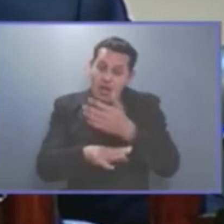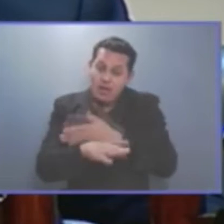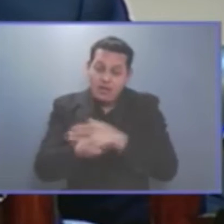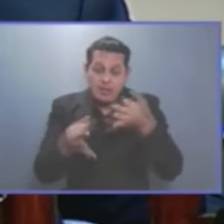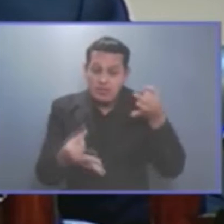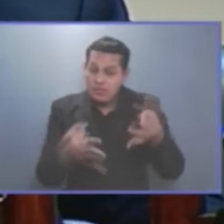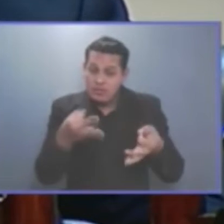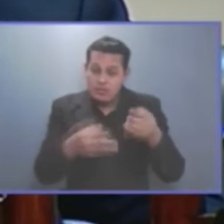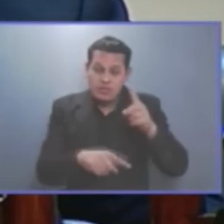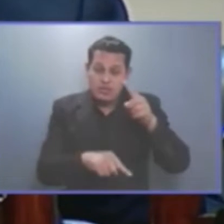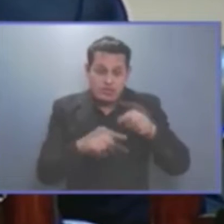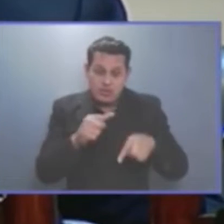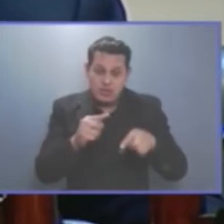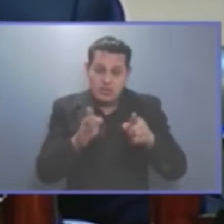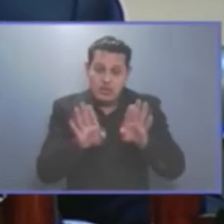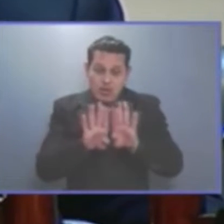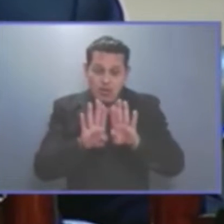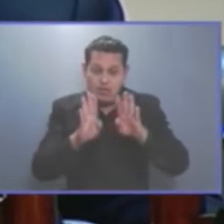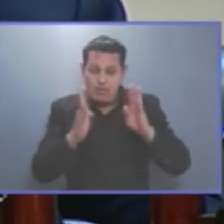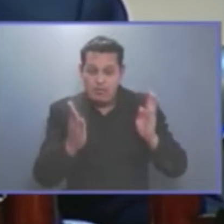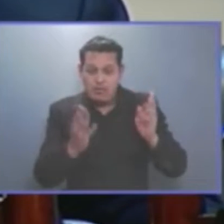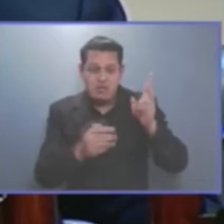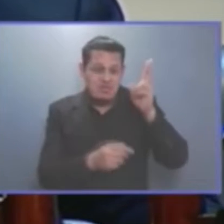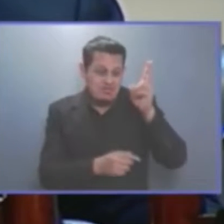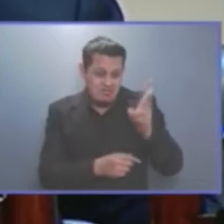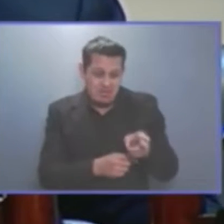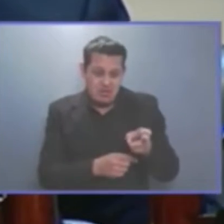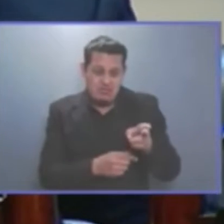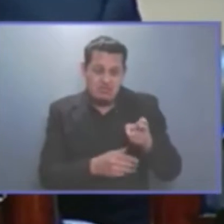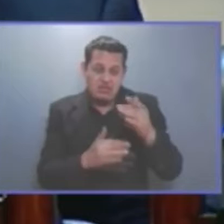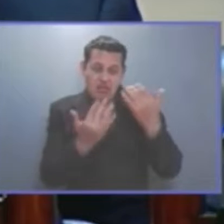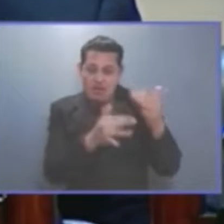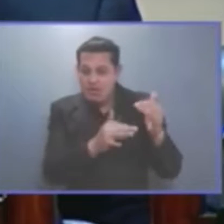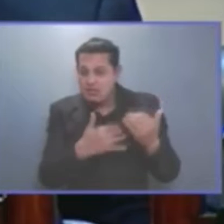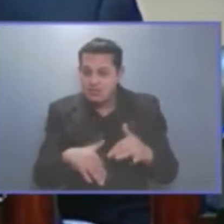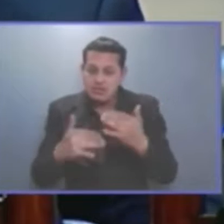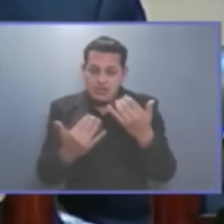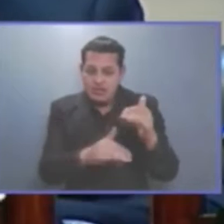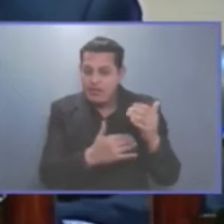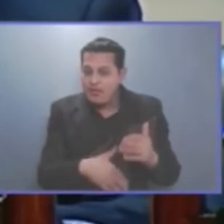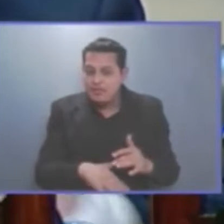no podrá reabrirse por los mismos hechos